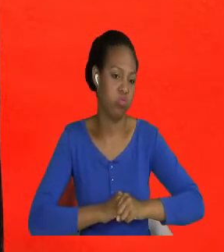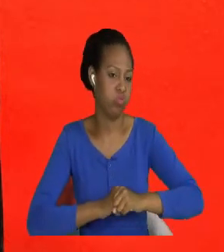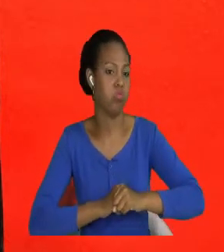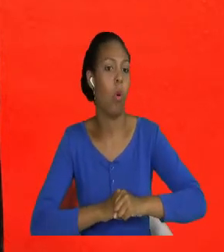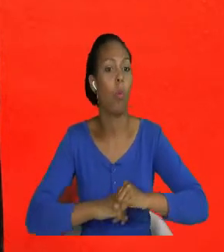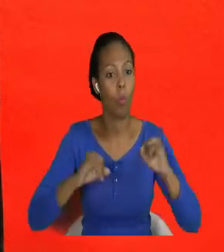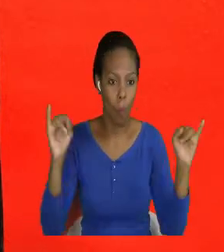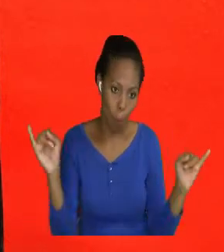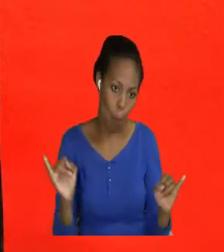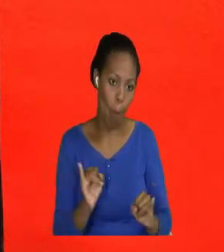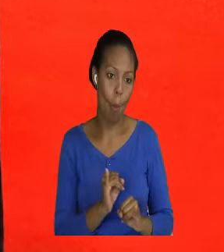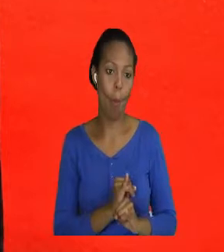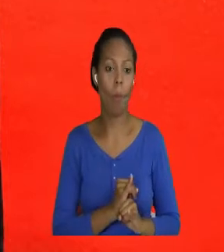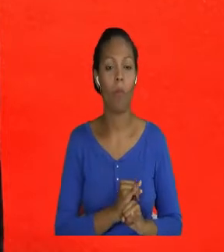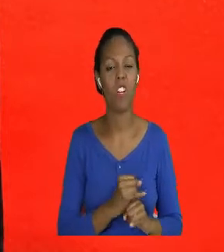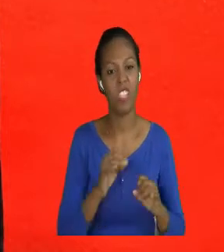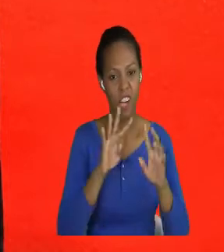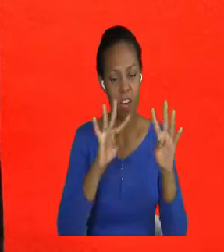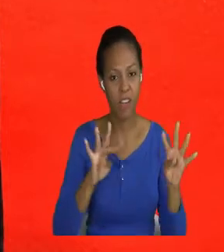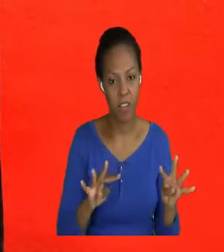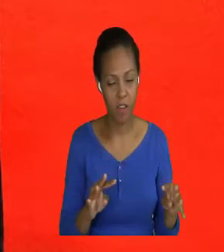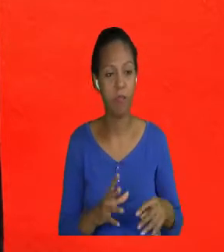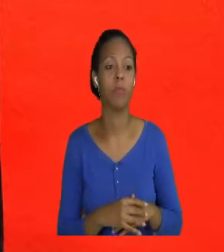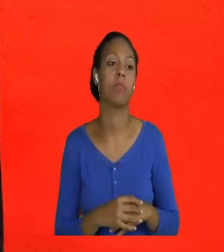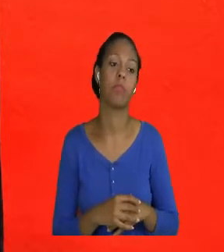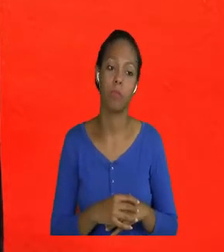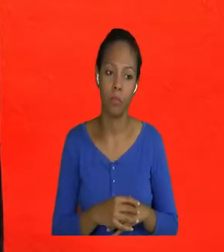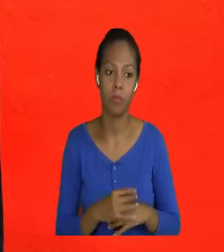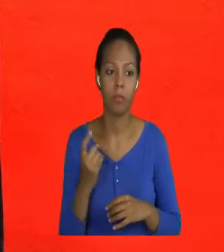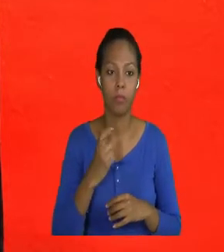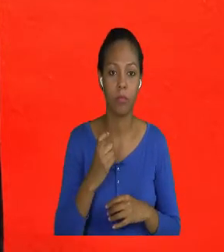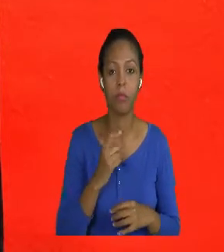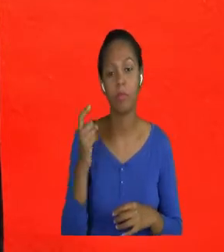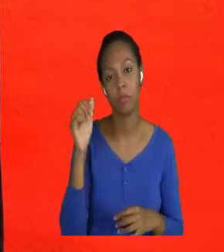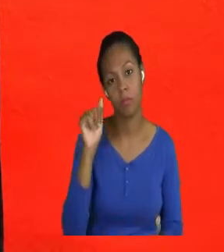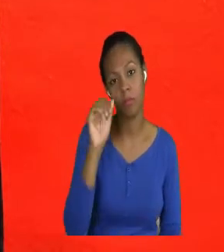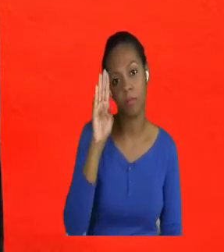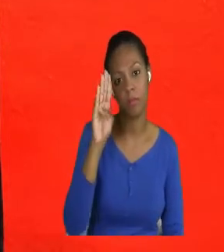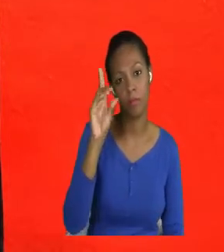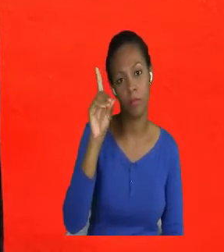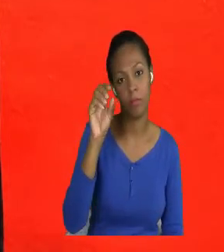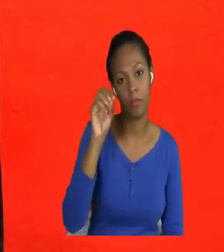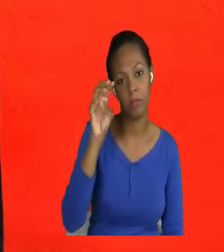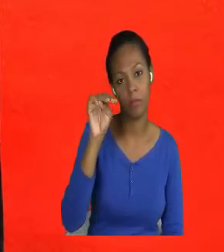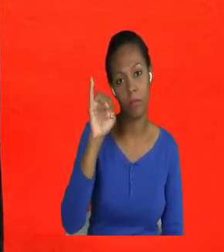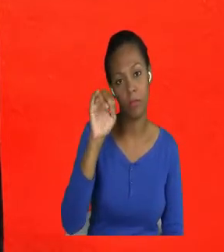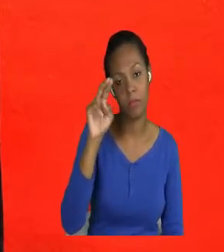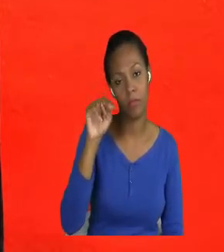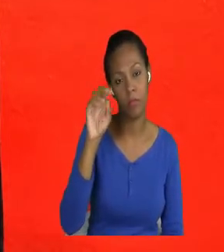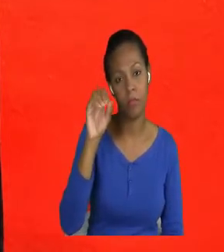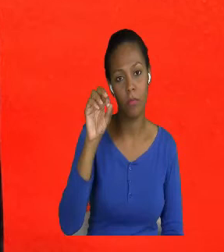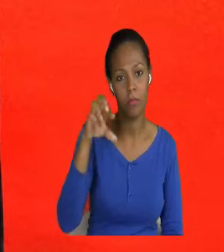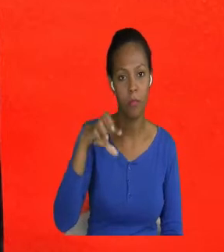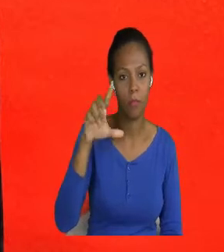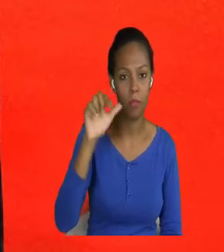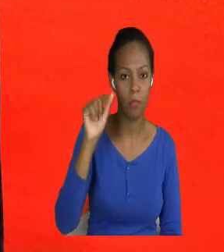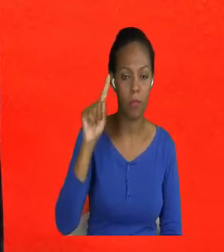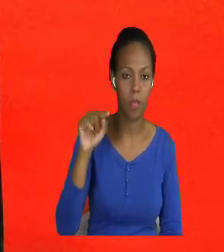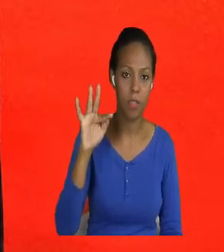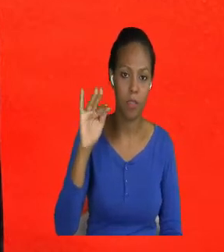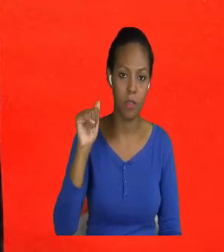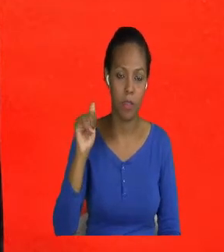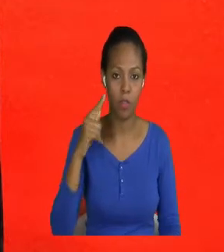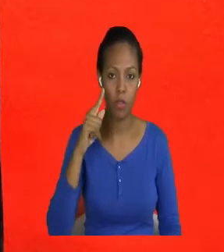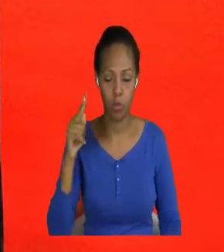bajó de peso y se presenta esa estría, ya se hace es con una abdominoplastia, que es recorte de la zona. Tratamos de bajar la zona